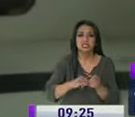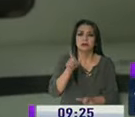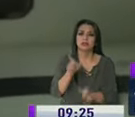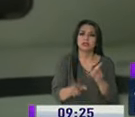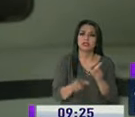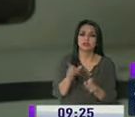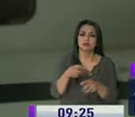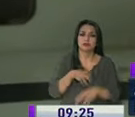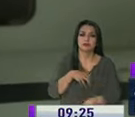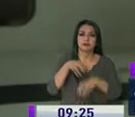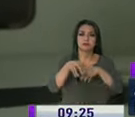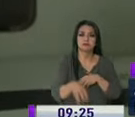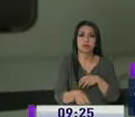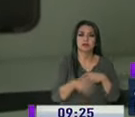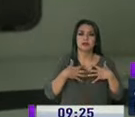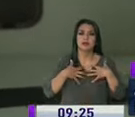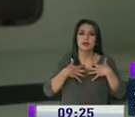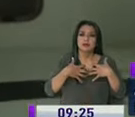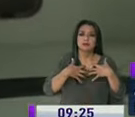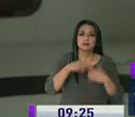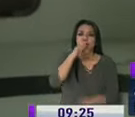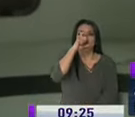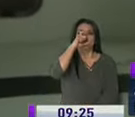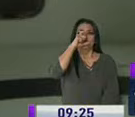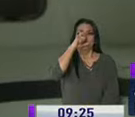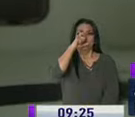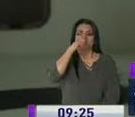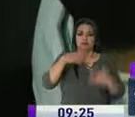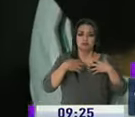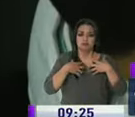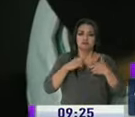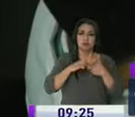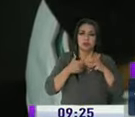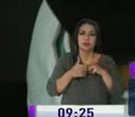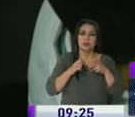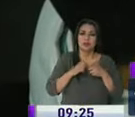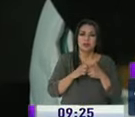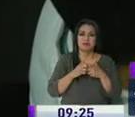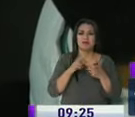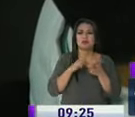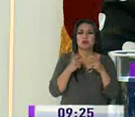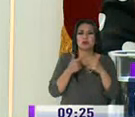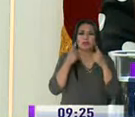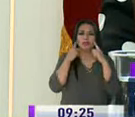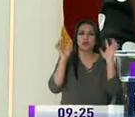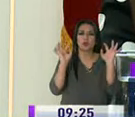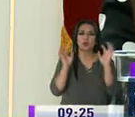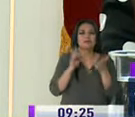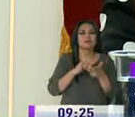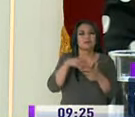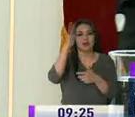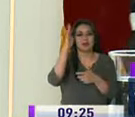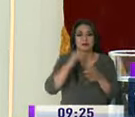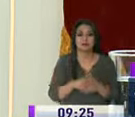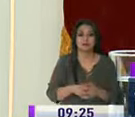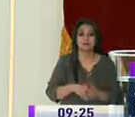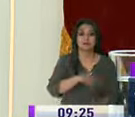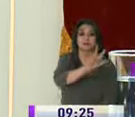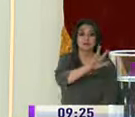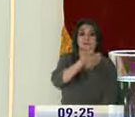recibido trasplantes, asmáticos, fibrosis pulmonar, enfermedades neurológicas y otras. 33 de los 43